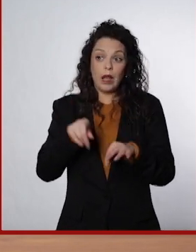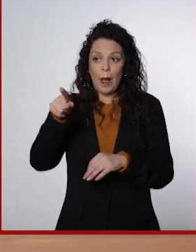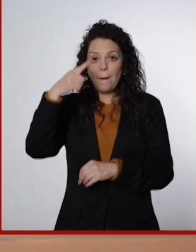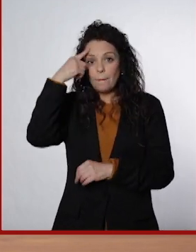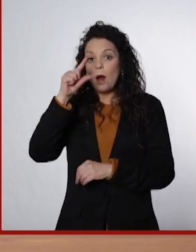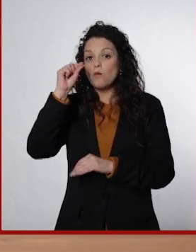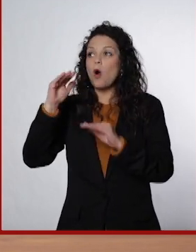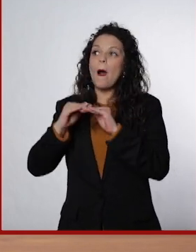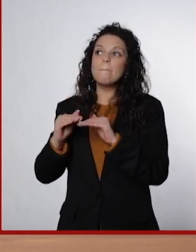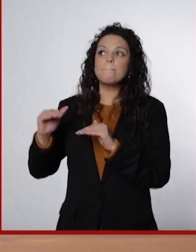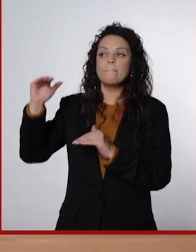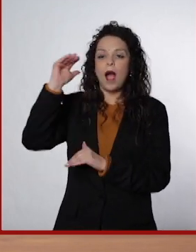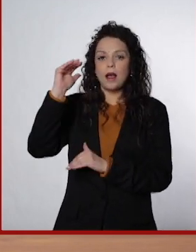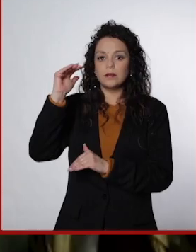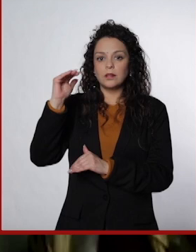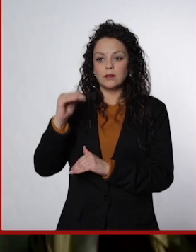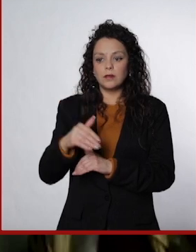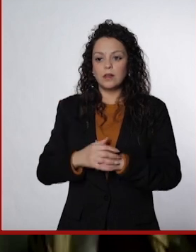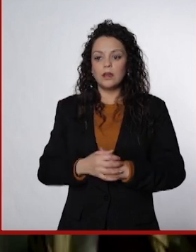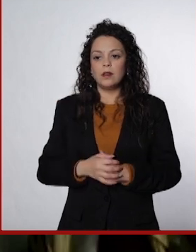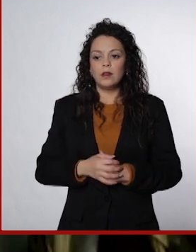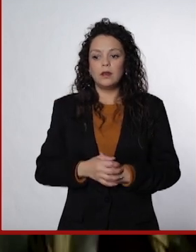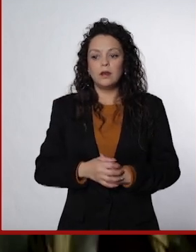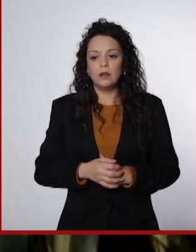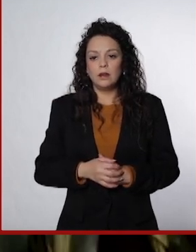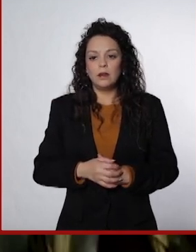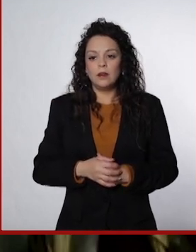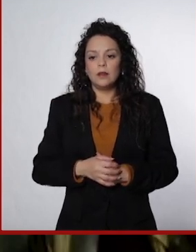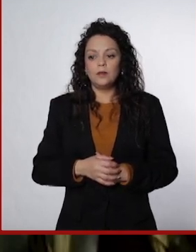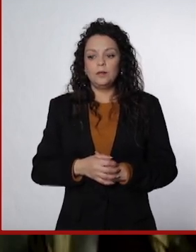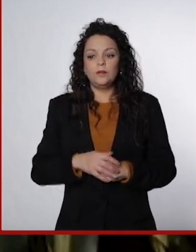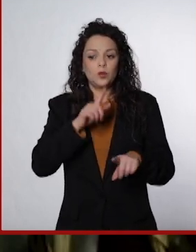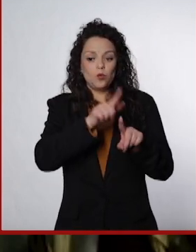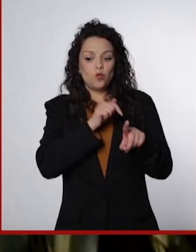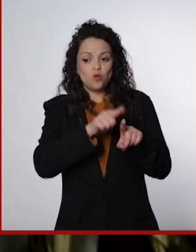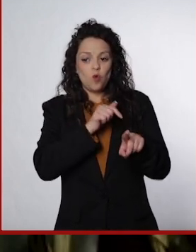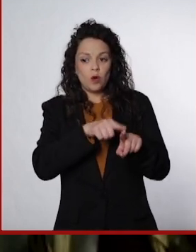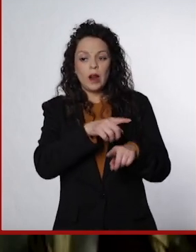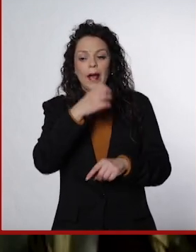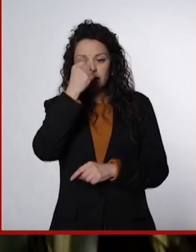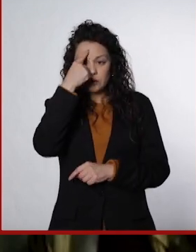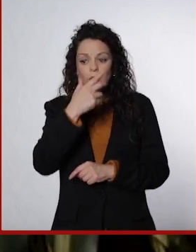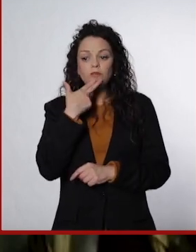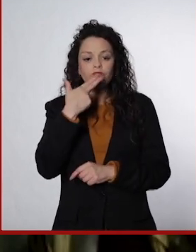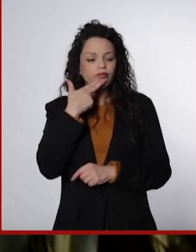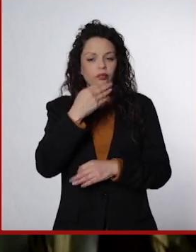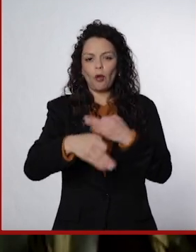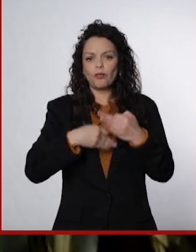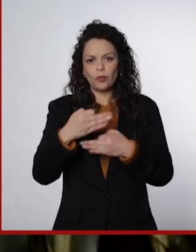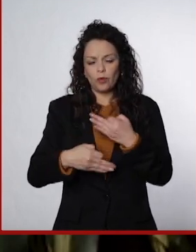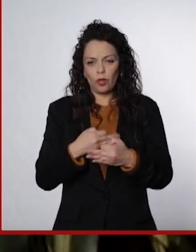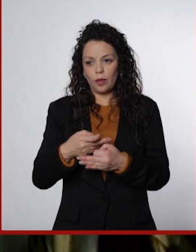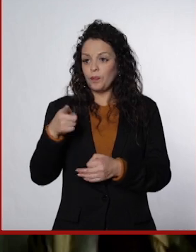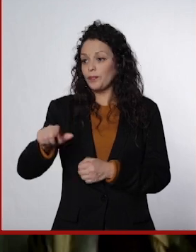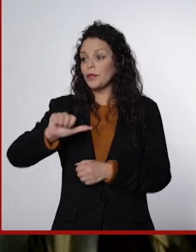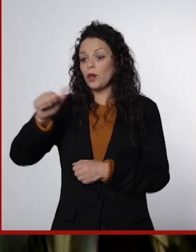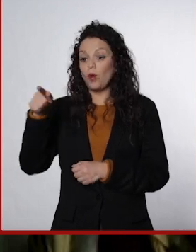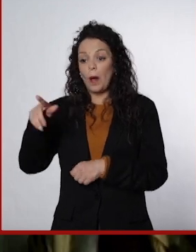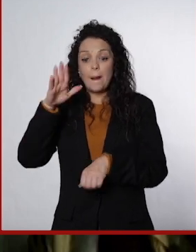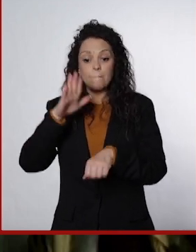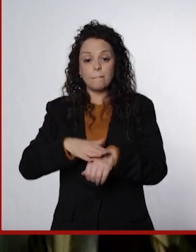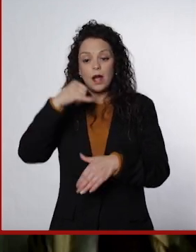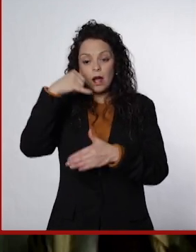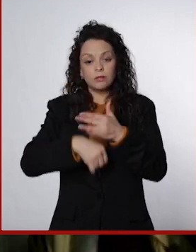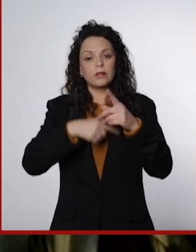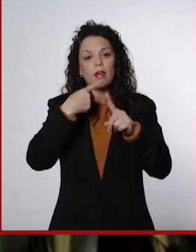no necesariamente para población infantil. Aunque bueno, el de los colores, de todas formas, creo que es útil para quien sea. Ese es otro que detalla como muchas